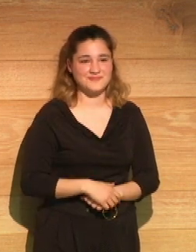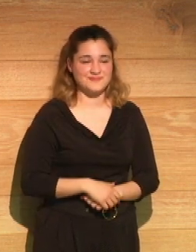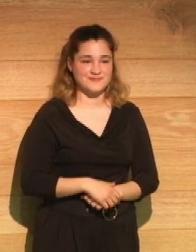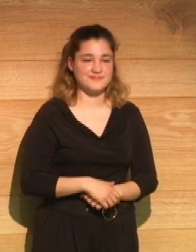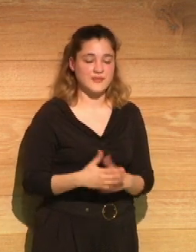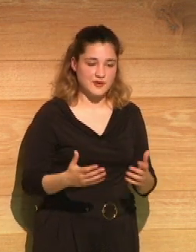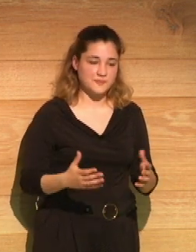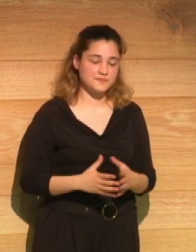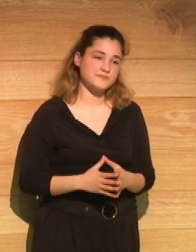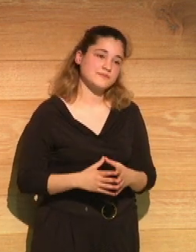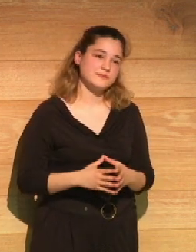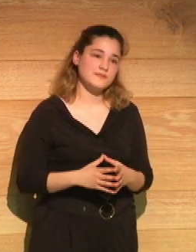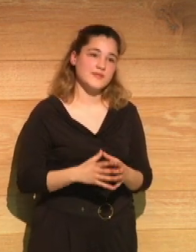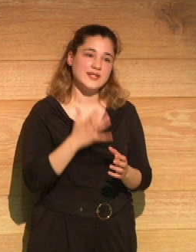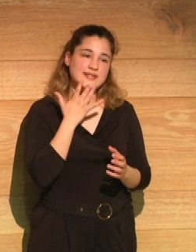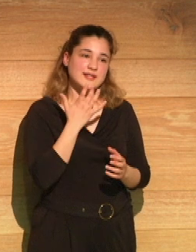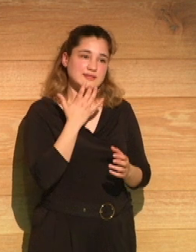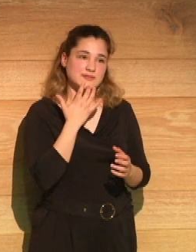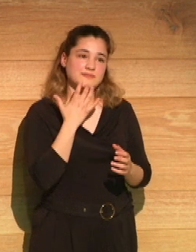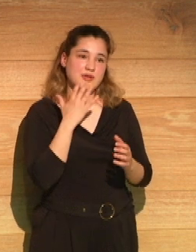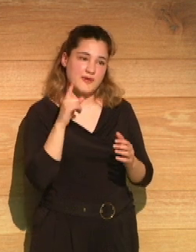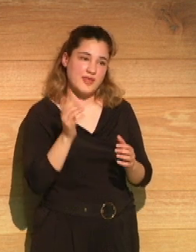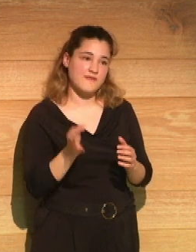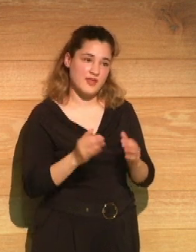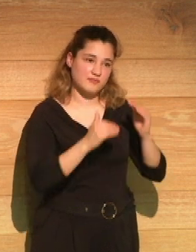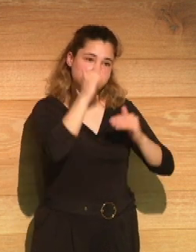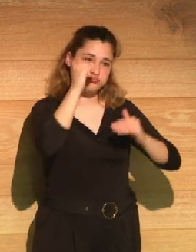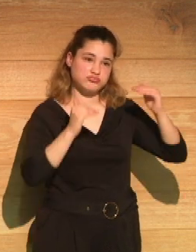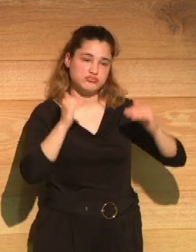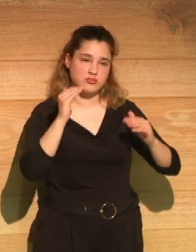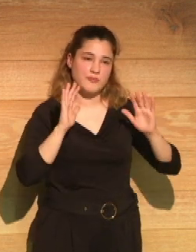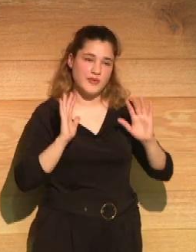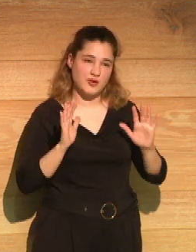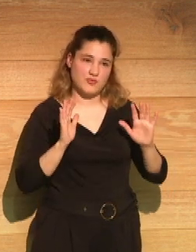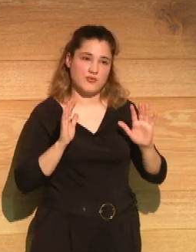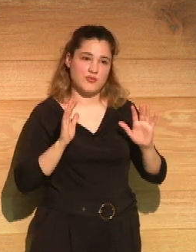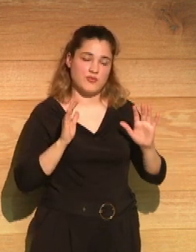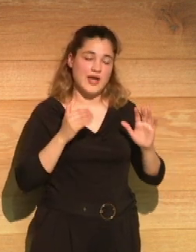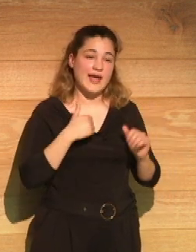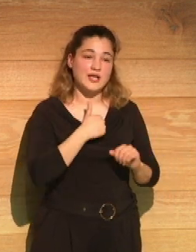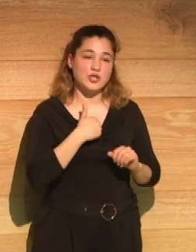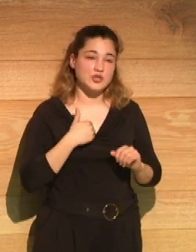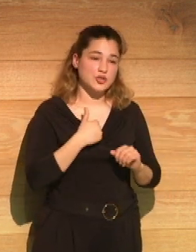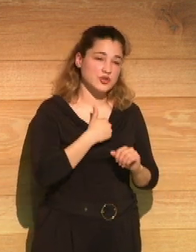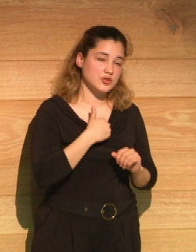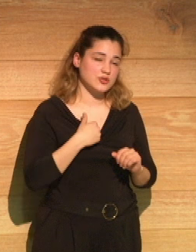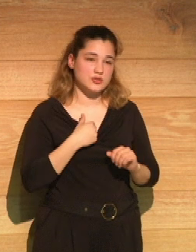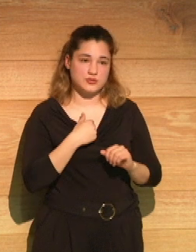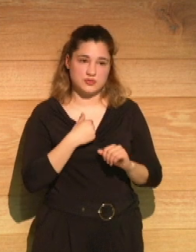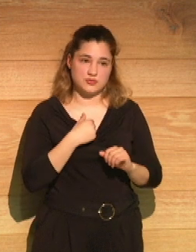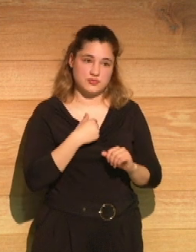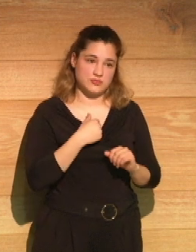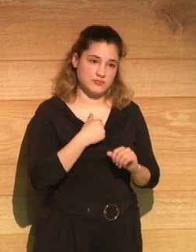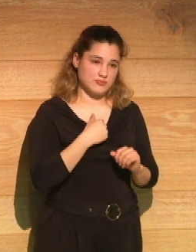Ahora bien, si bien hay desbalances, tenemos el rol decisivo que